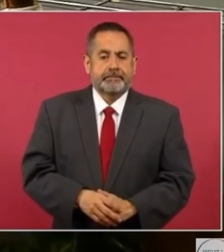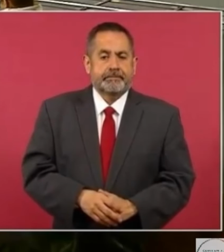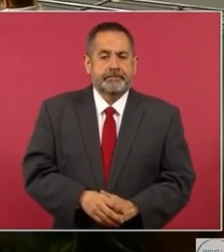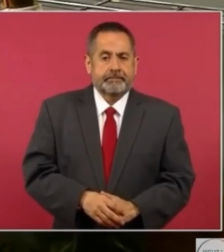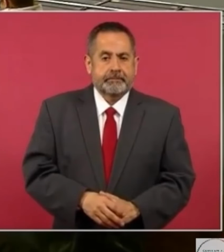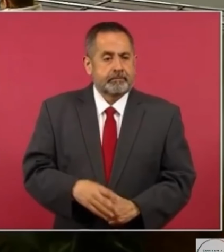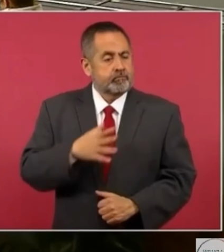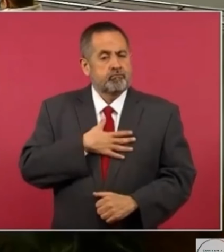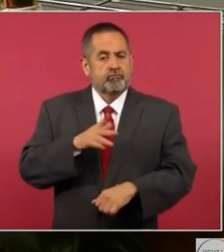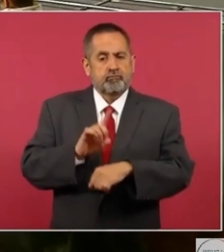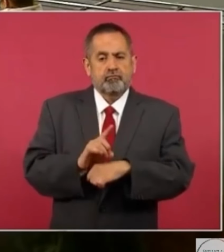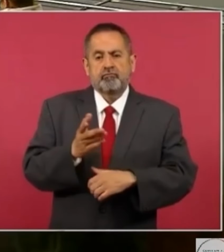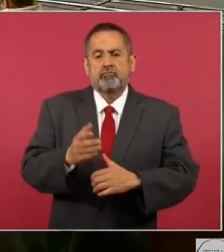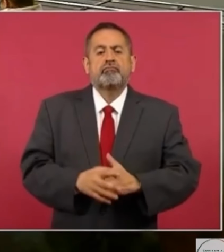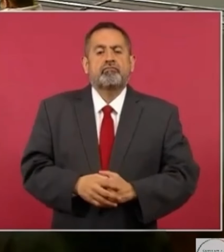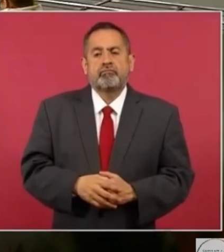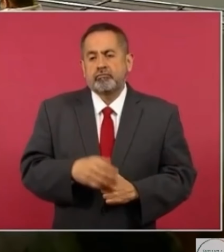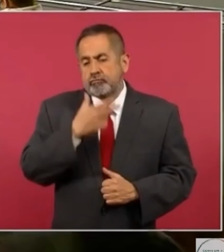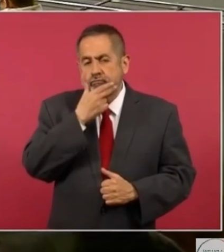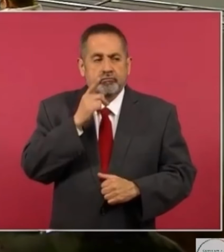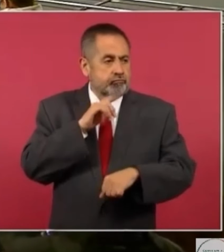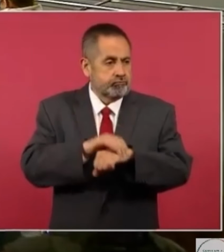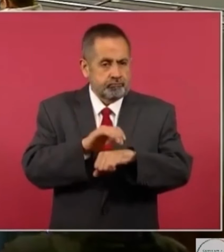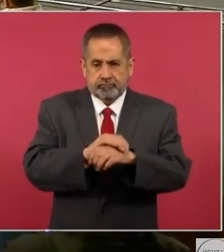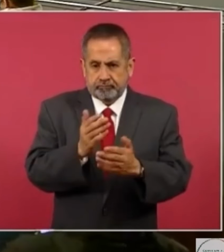Muy buenos días, amigas y amigos.